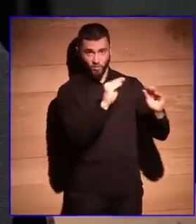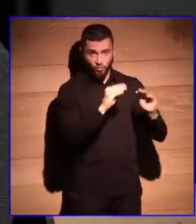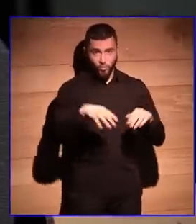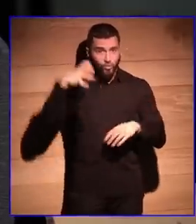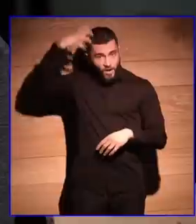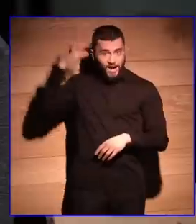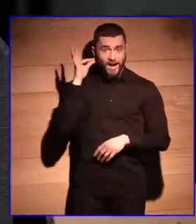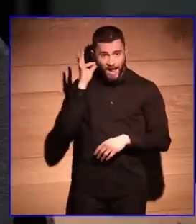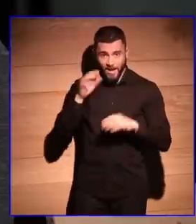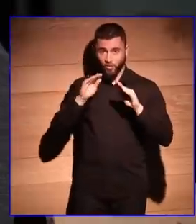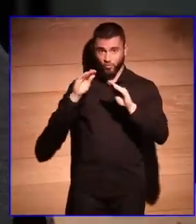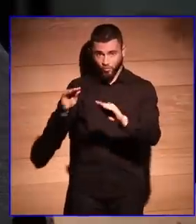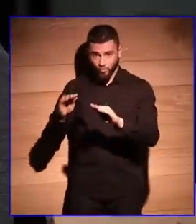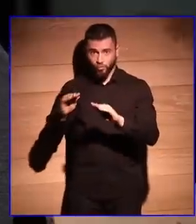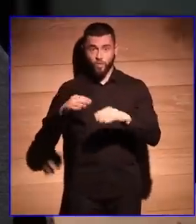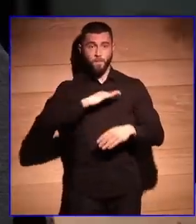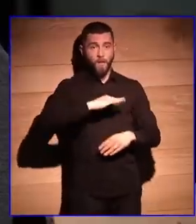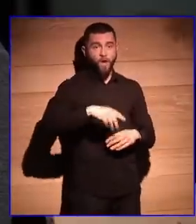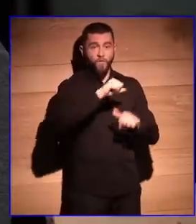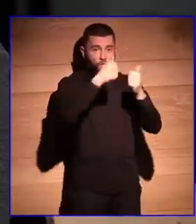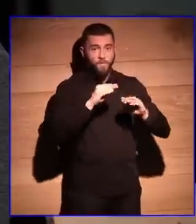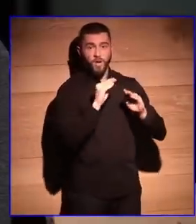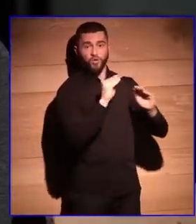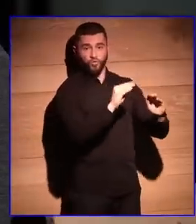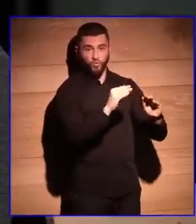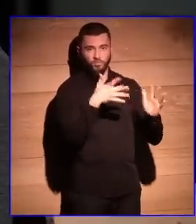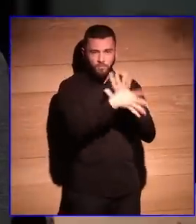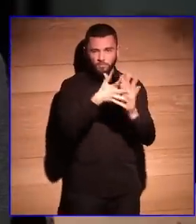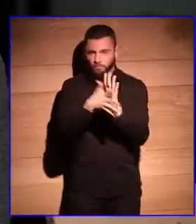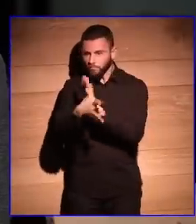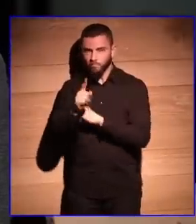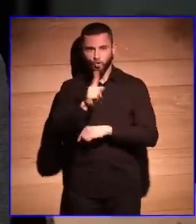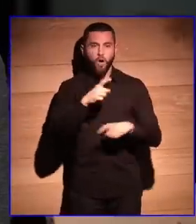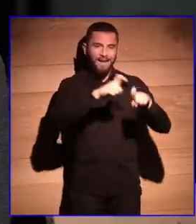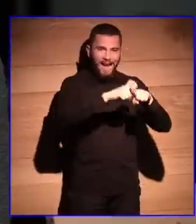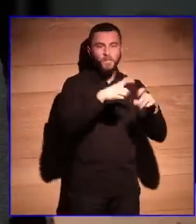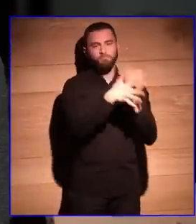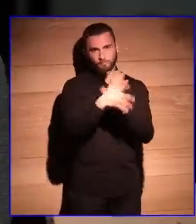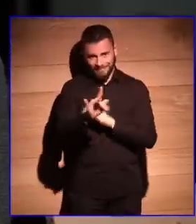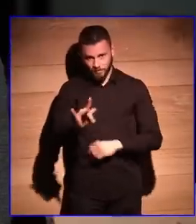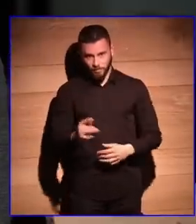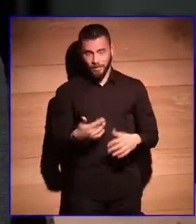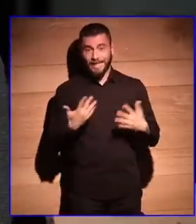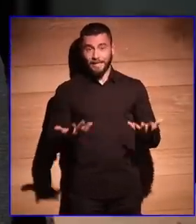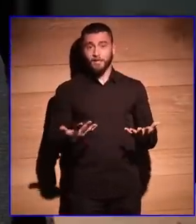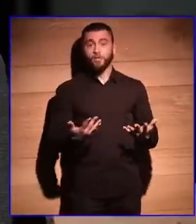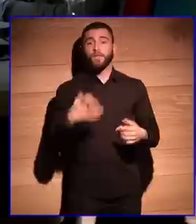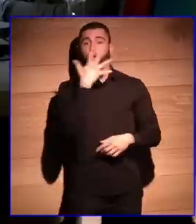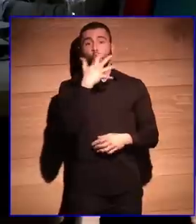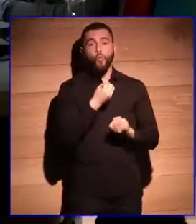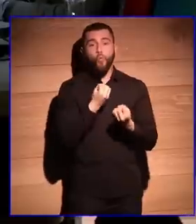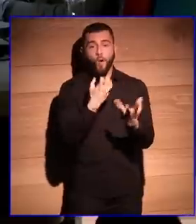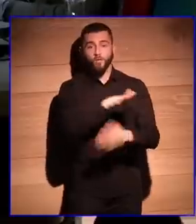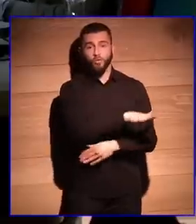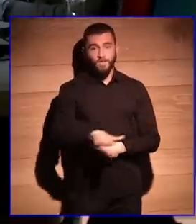es de otra, no tanto para definir eso, sino como para definir características. Y sin embargo, en los cuentos